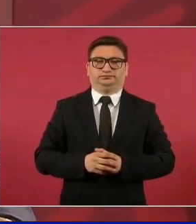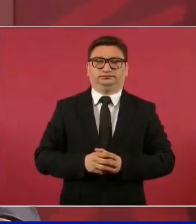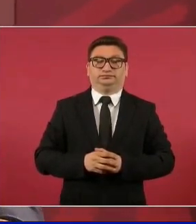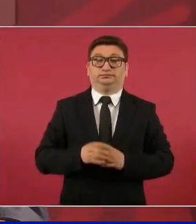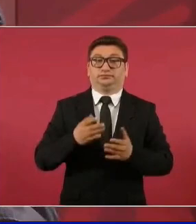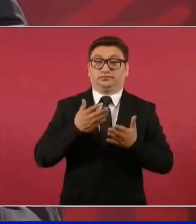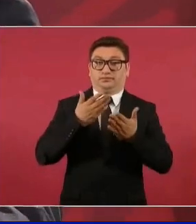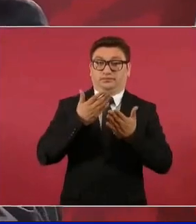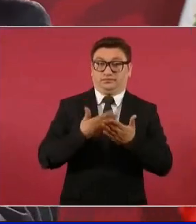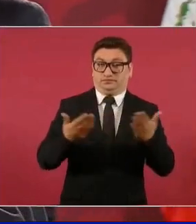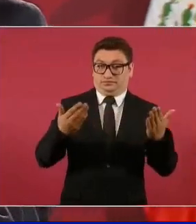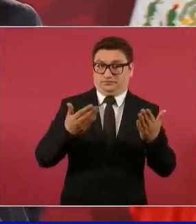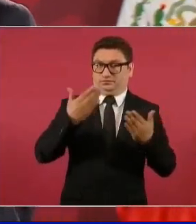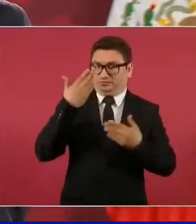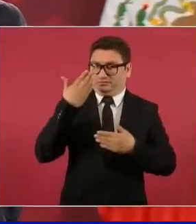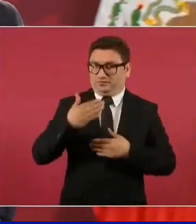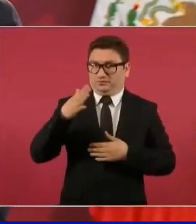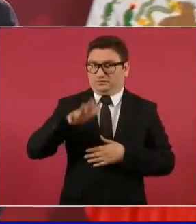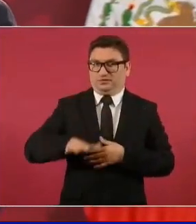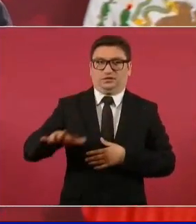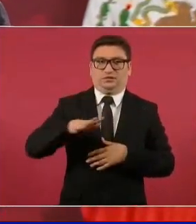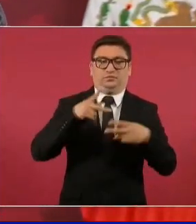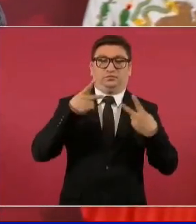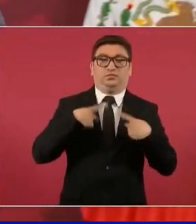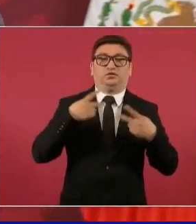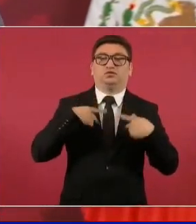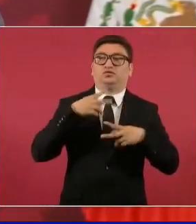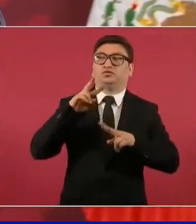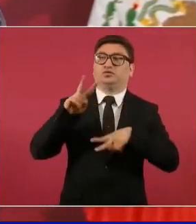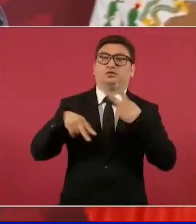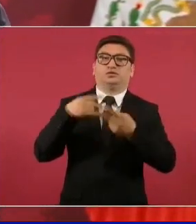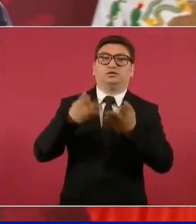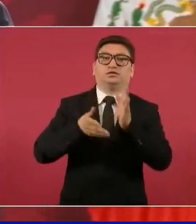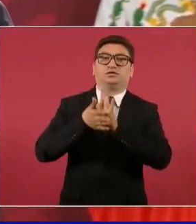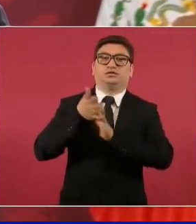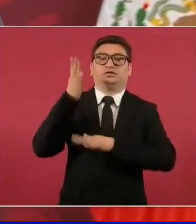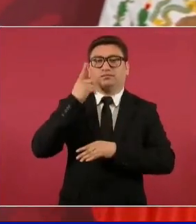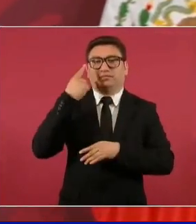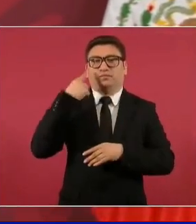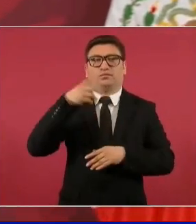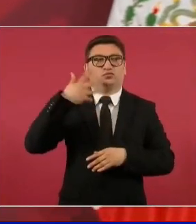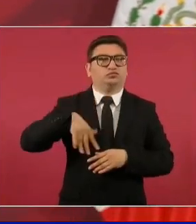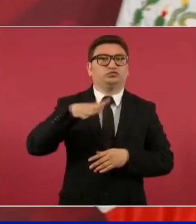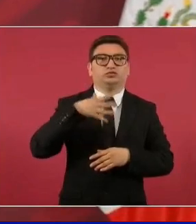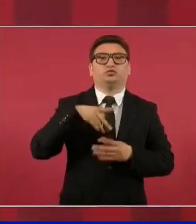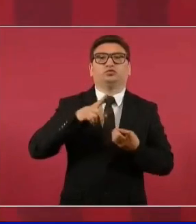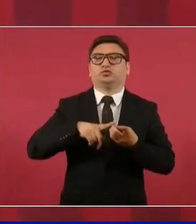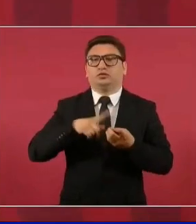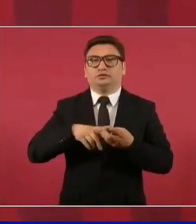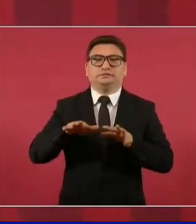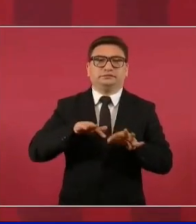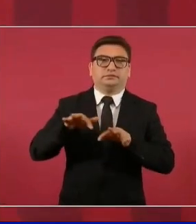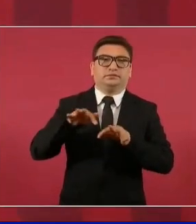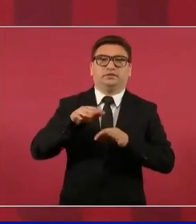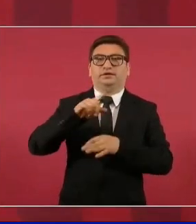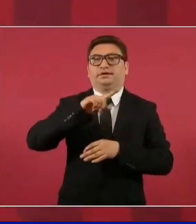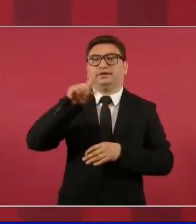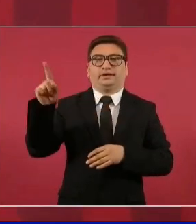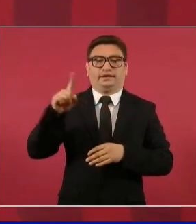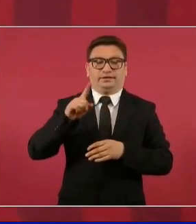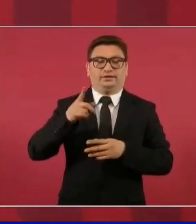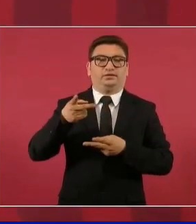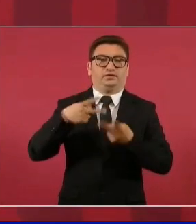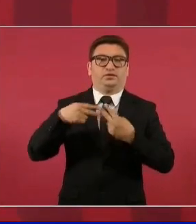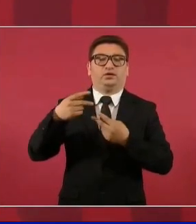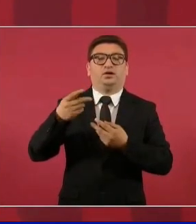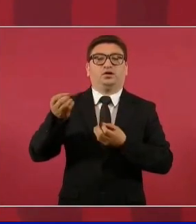Ahora los que se fueron a buscarse la vida porque no habían opciones, no habían alternativas, son los que nos están,